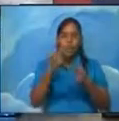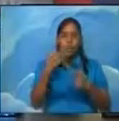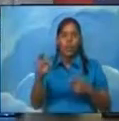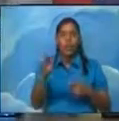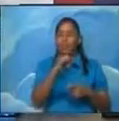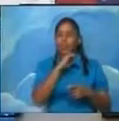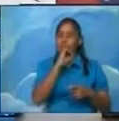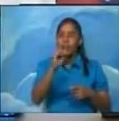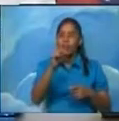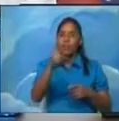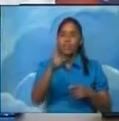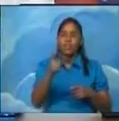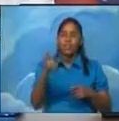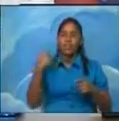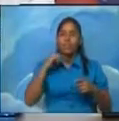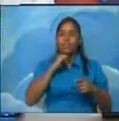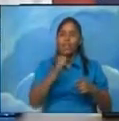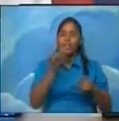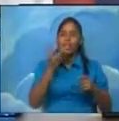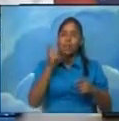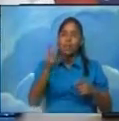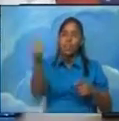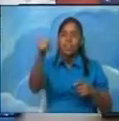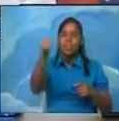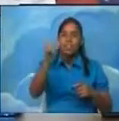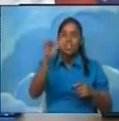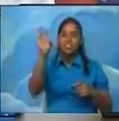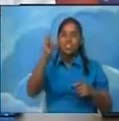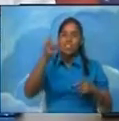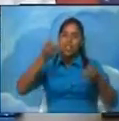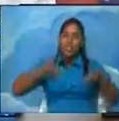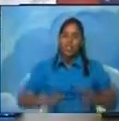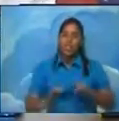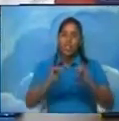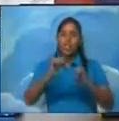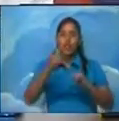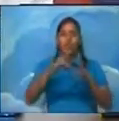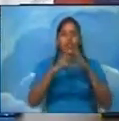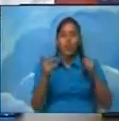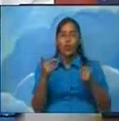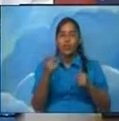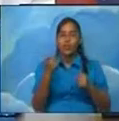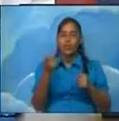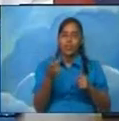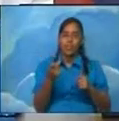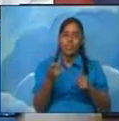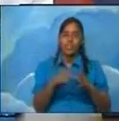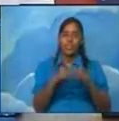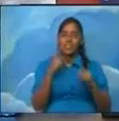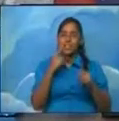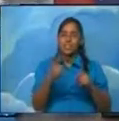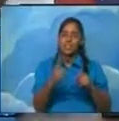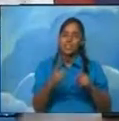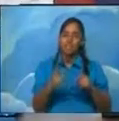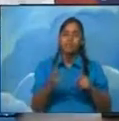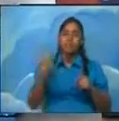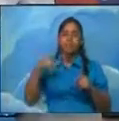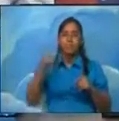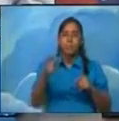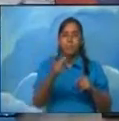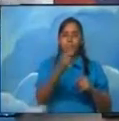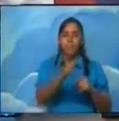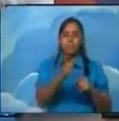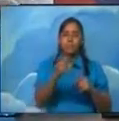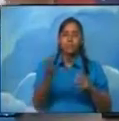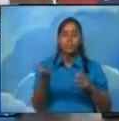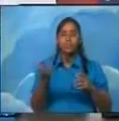¿No es que el hermano Puerta les da ejemplo? Tiene 17 muchachos. Y los que faltan. Y los que faltan. Hay personas, amados